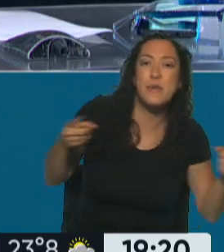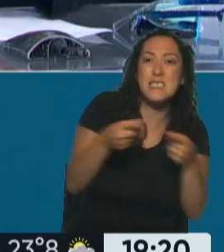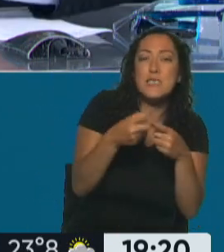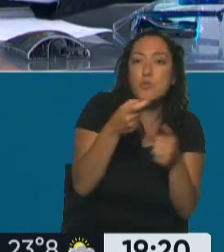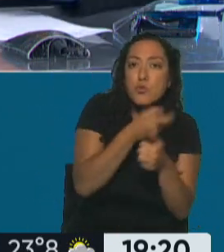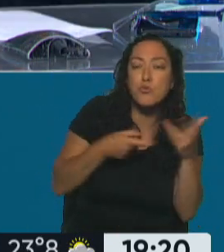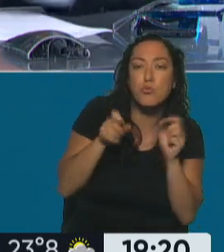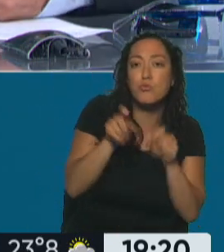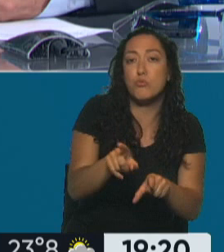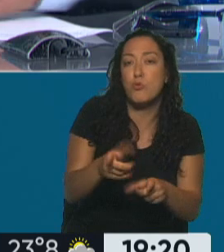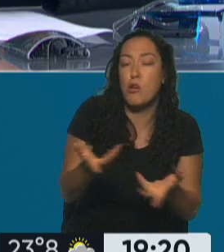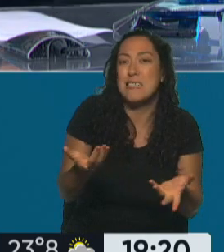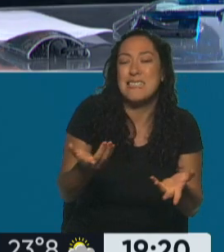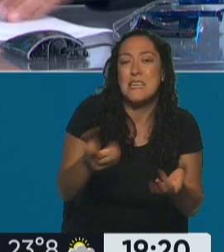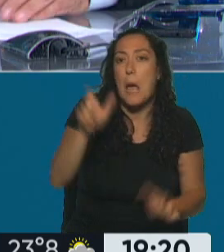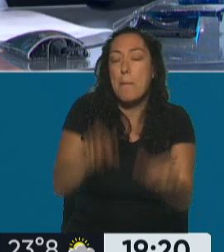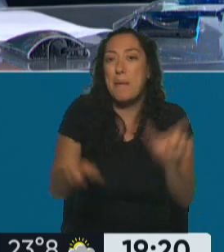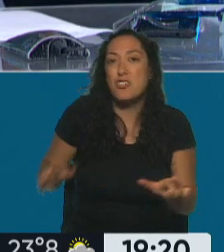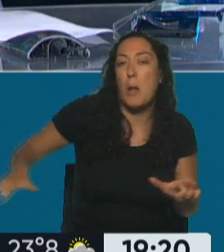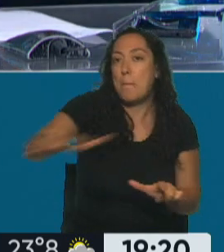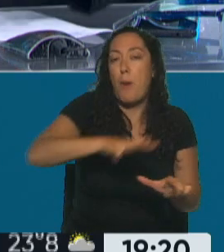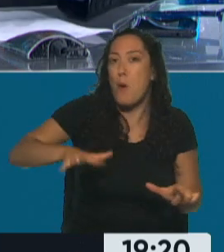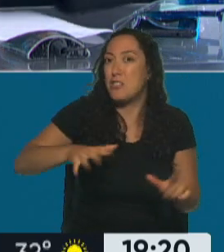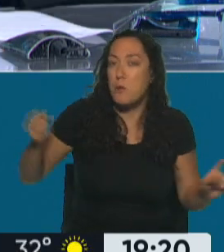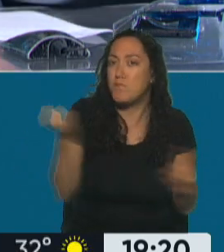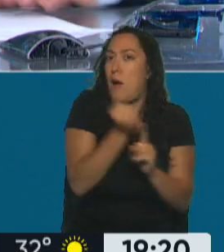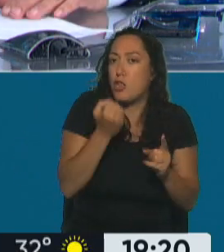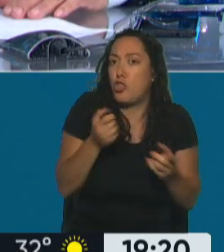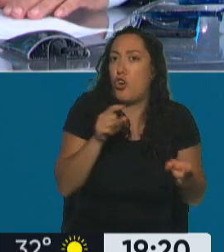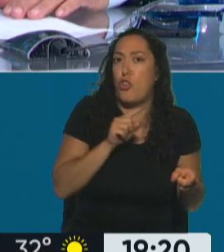impacta directamente en el bolsillo de la población en general es este tema, ¿no? Gracias, Raúl.